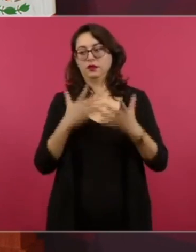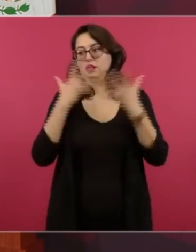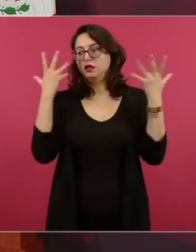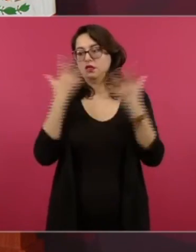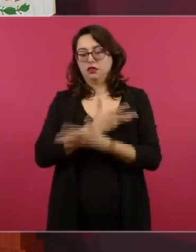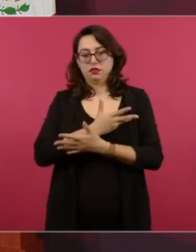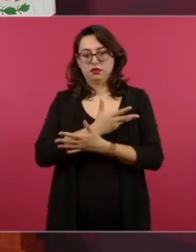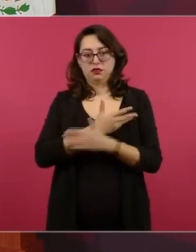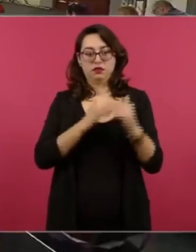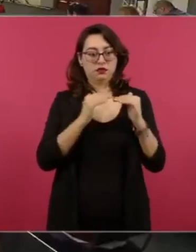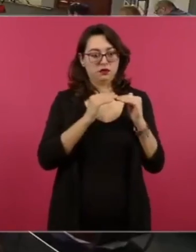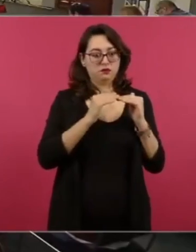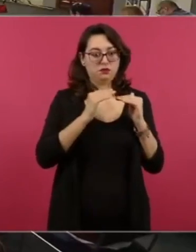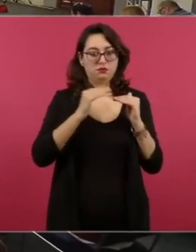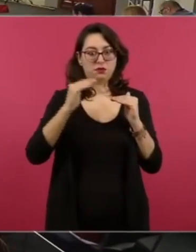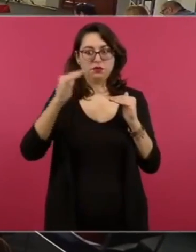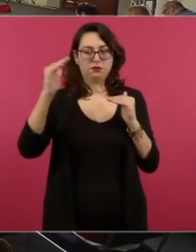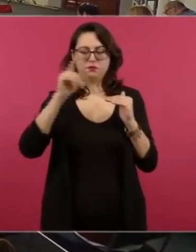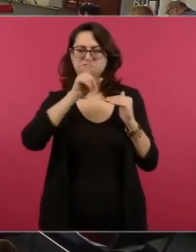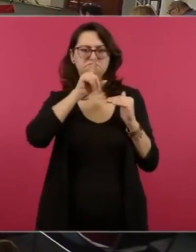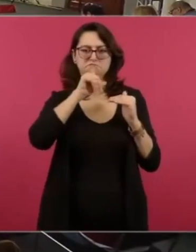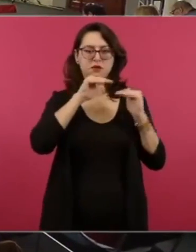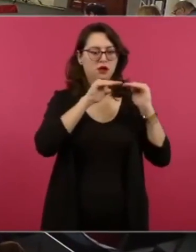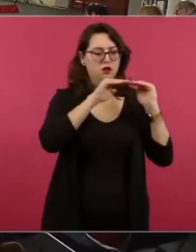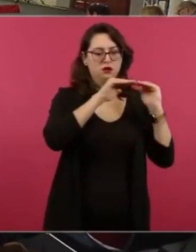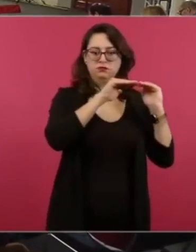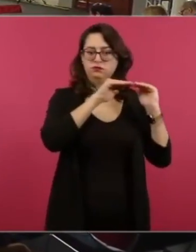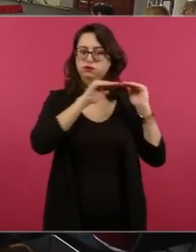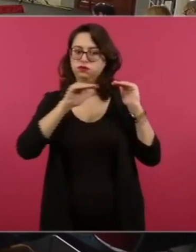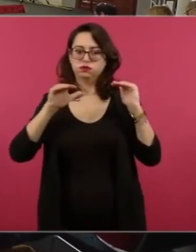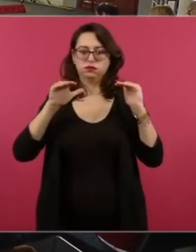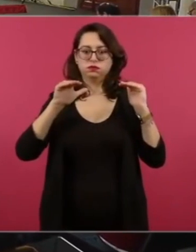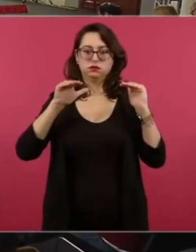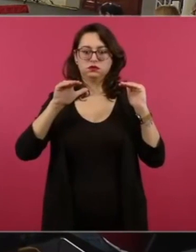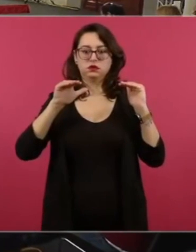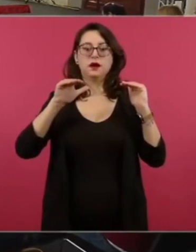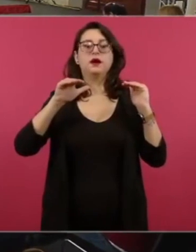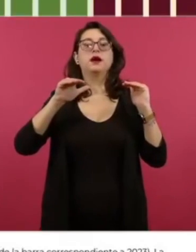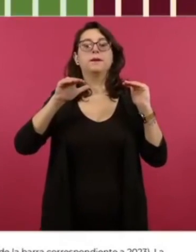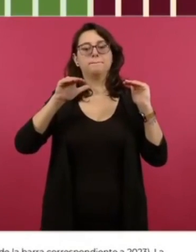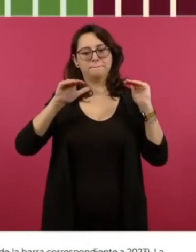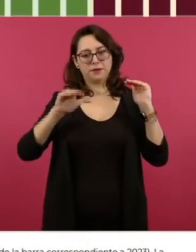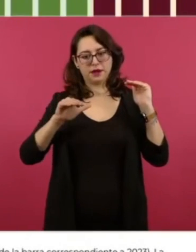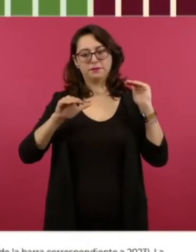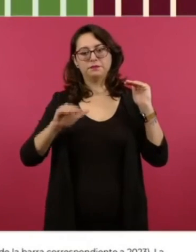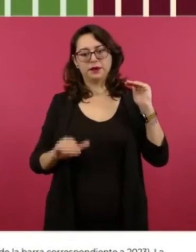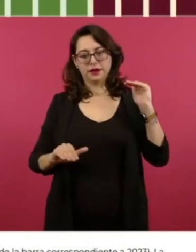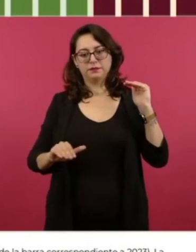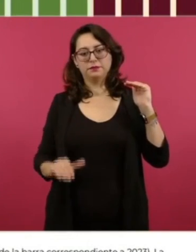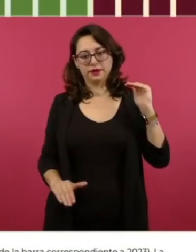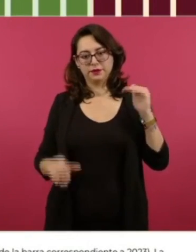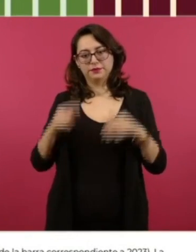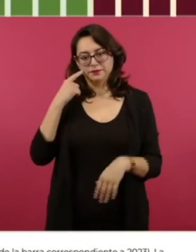el incremento en homicidios y ya estamos logrando